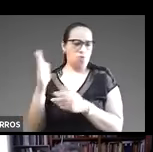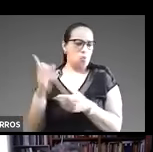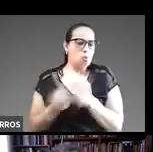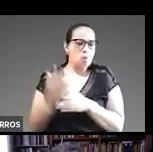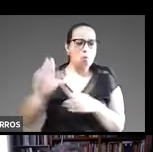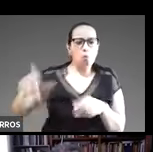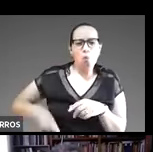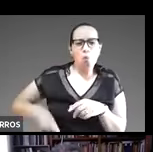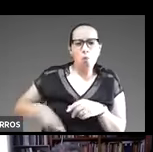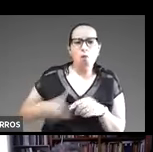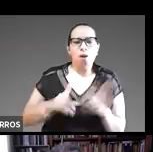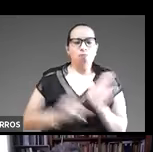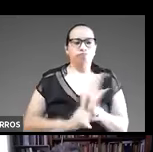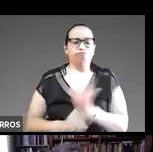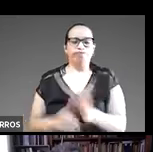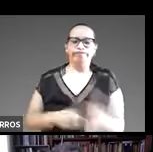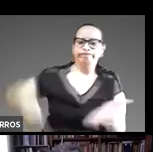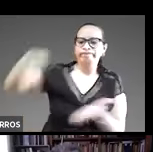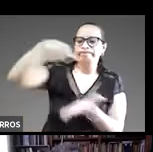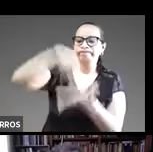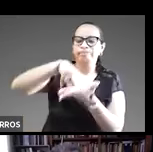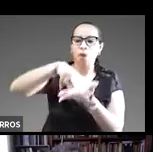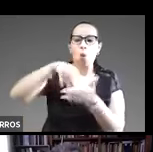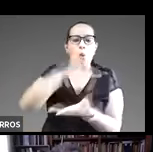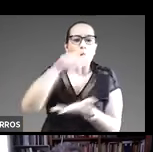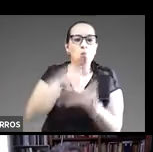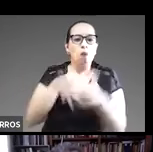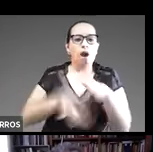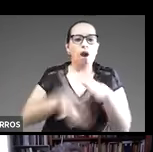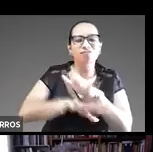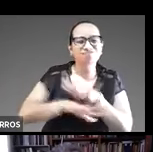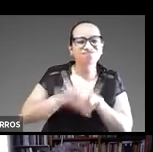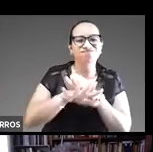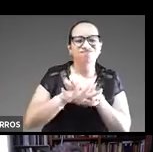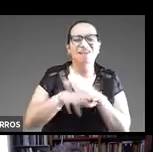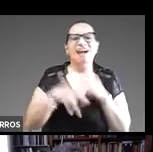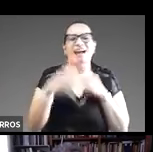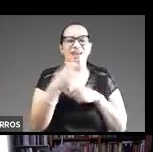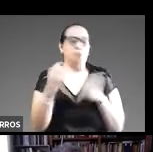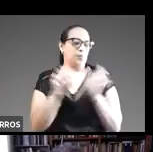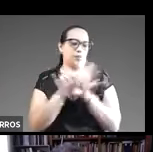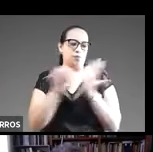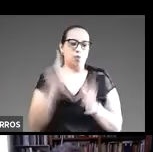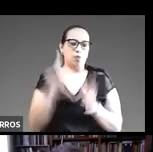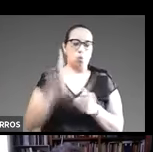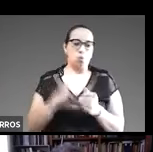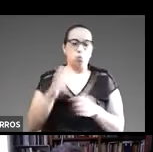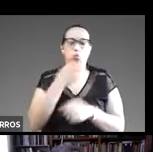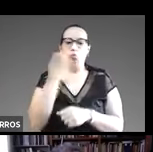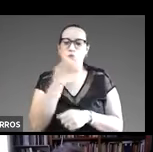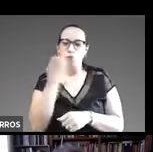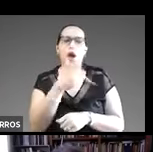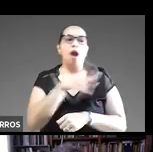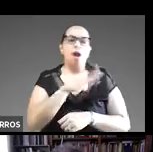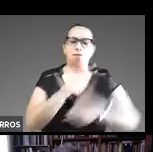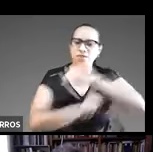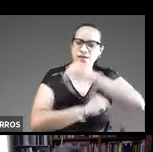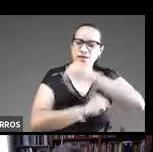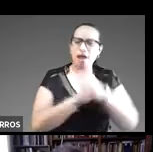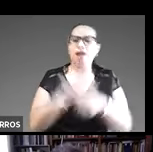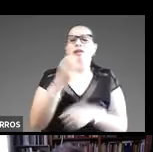hace presente en el barrio. Creo que sí, así como el Lunes se hacen las escuelas, pilares y la 3.3 se